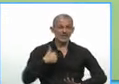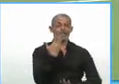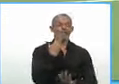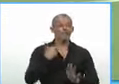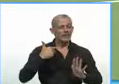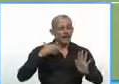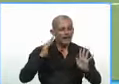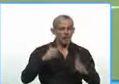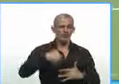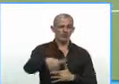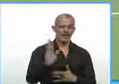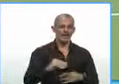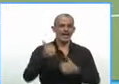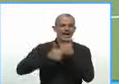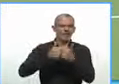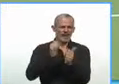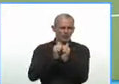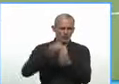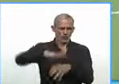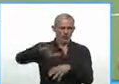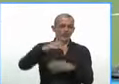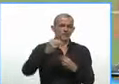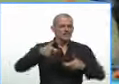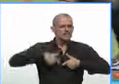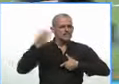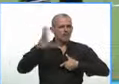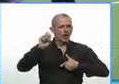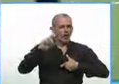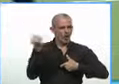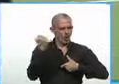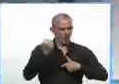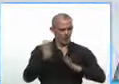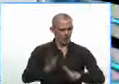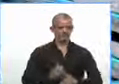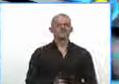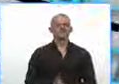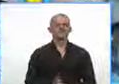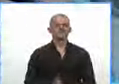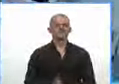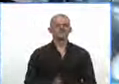gustaría también encarar el torneo para buscar el oro y en base a eso ver Brasil. Sí.